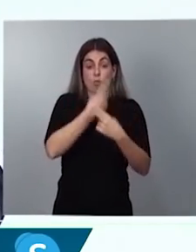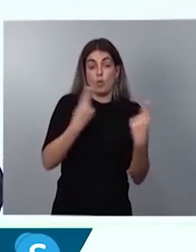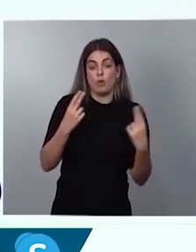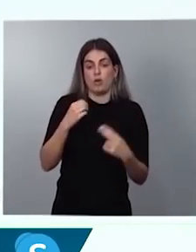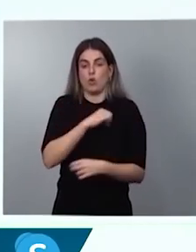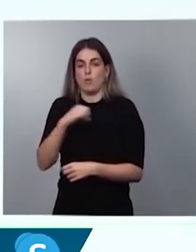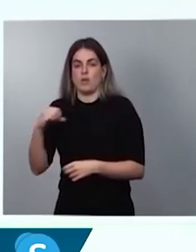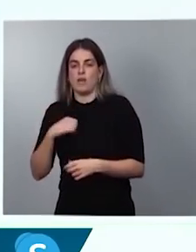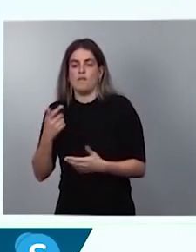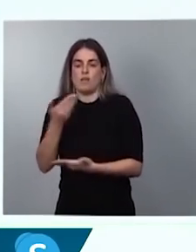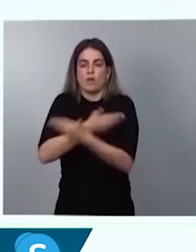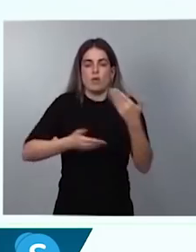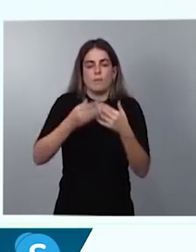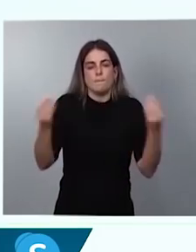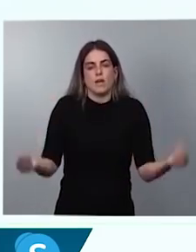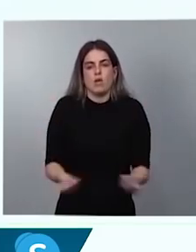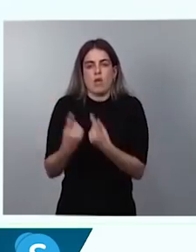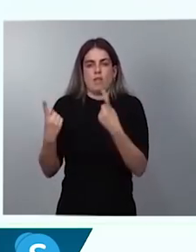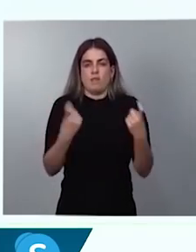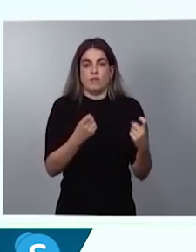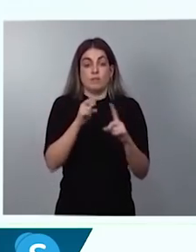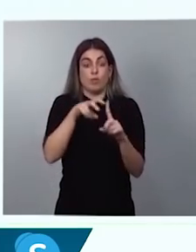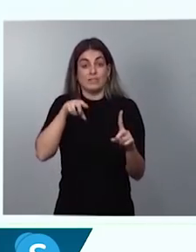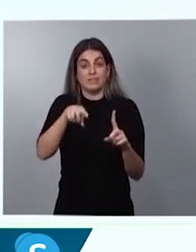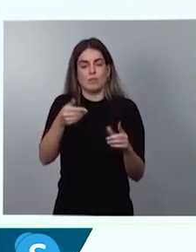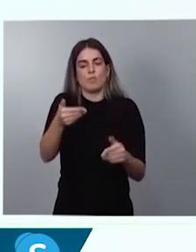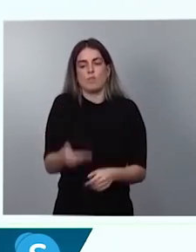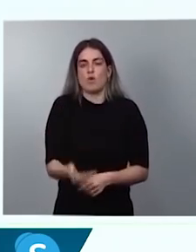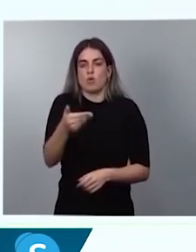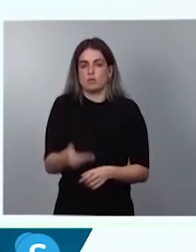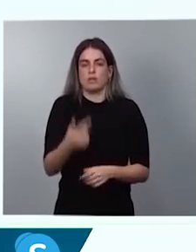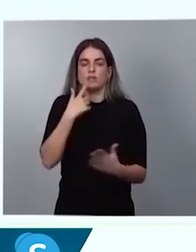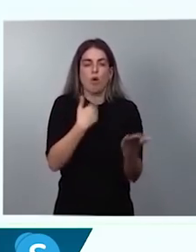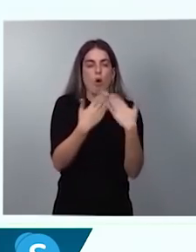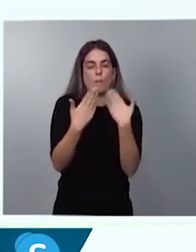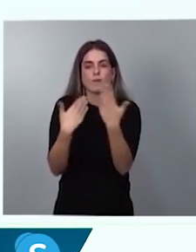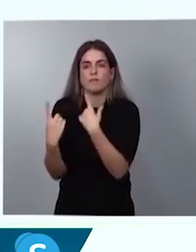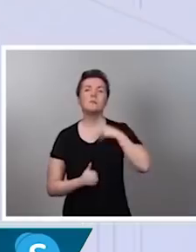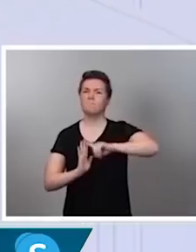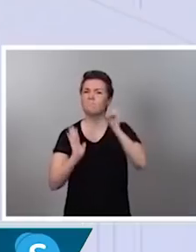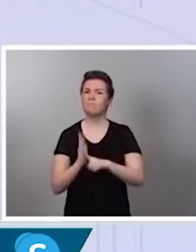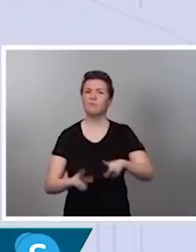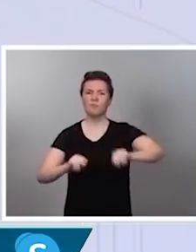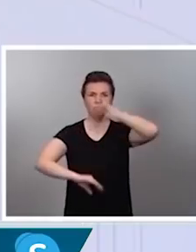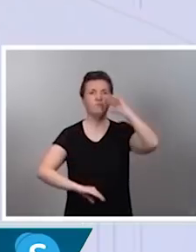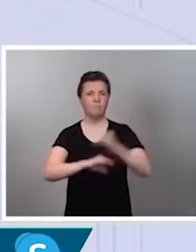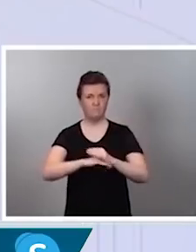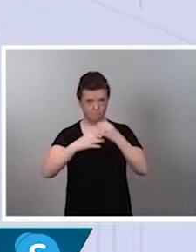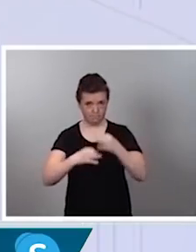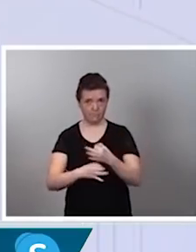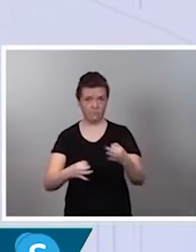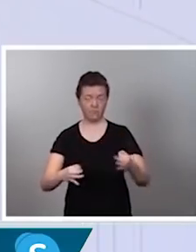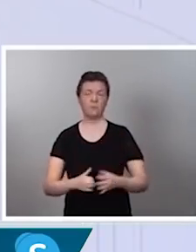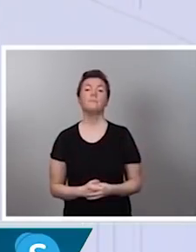no tengo nada en contra, evidentemente que ayudemos, sí tengo mucho en contra de cómo se han estado utilizando esos fondos, porque tengo la sensación de que han sido una